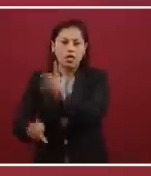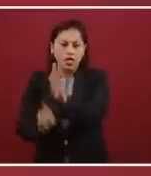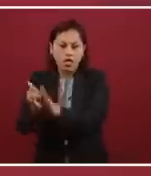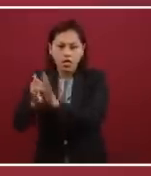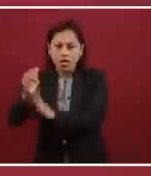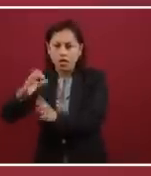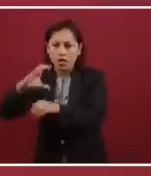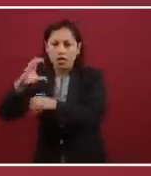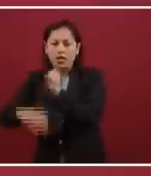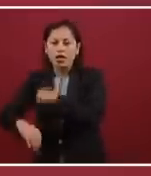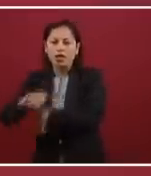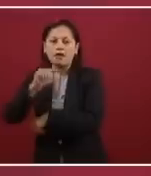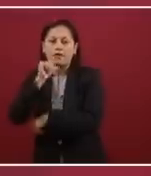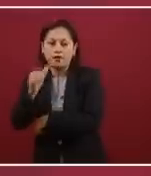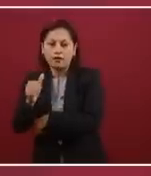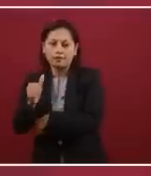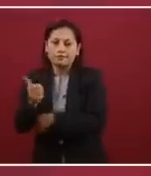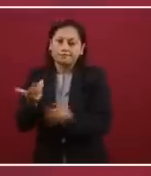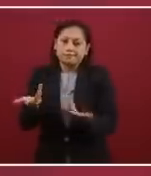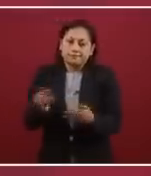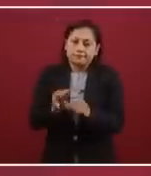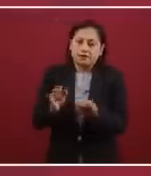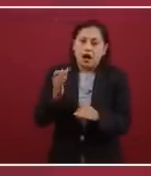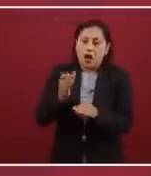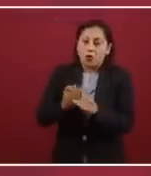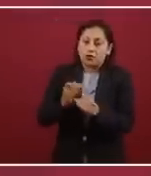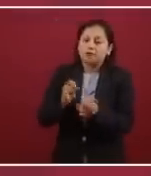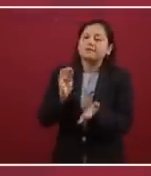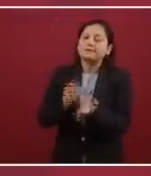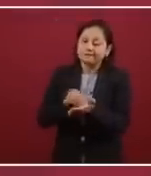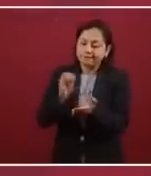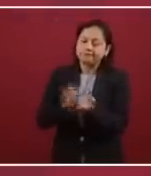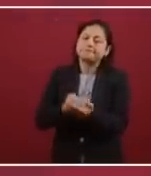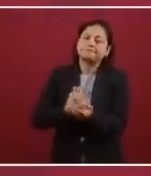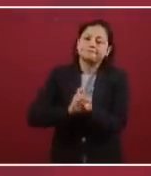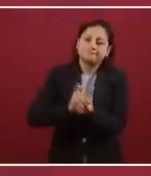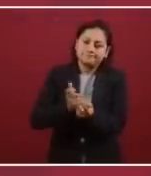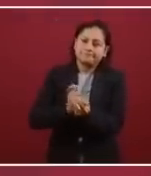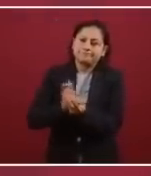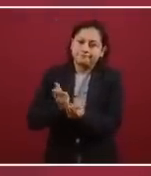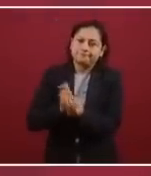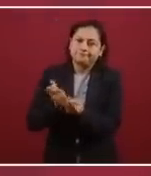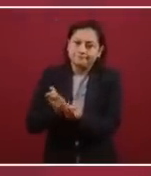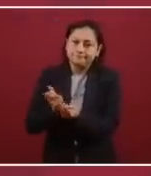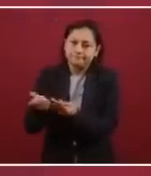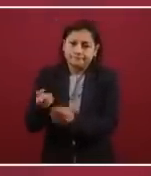con este sistema que establecieron en el periodo neoliberal.